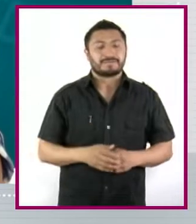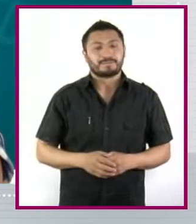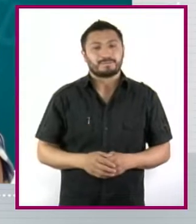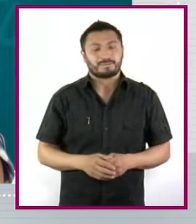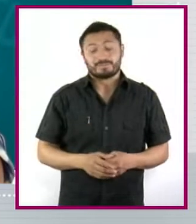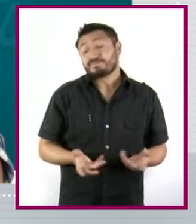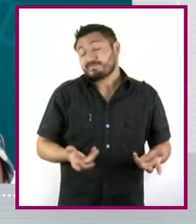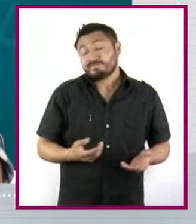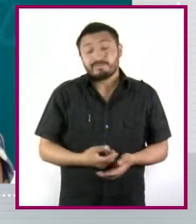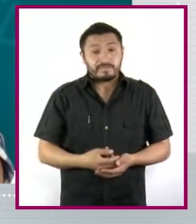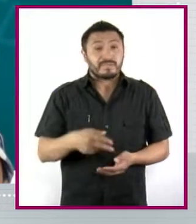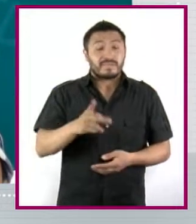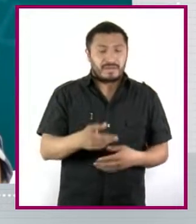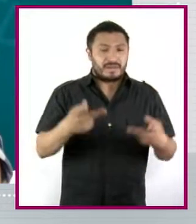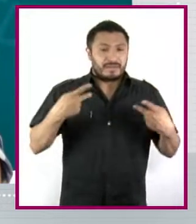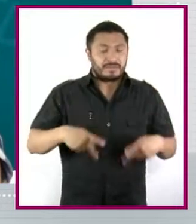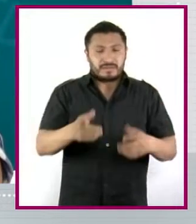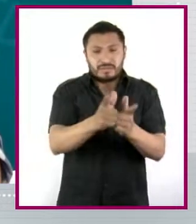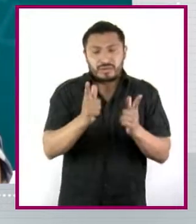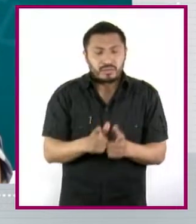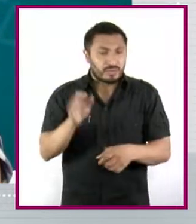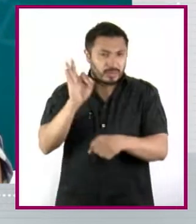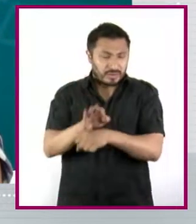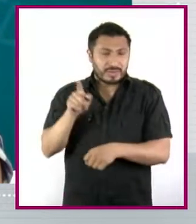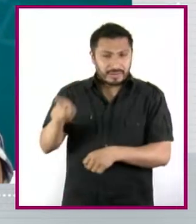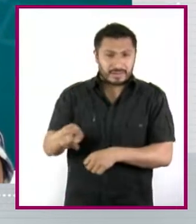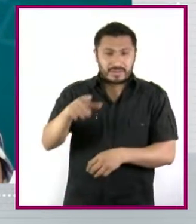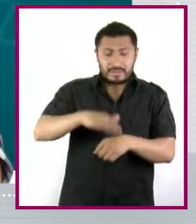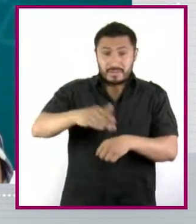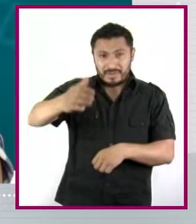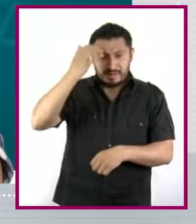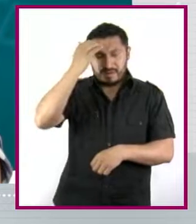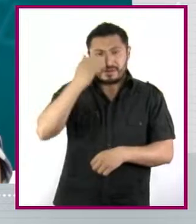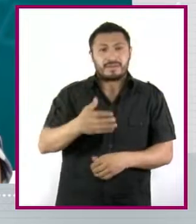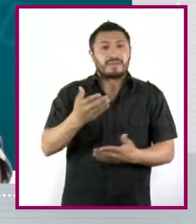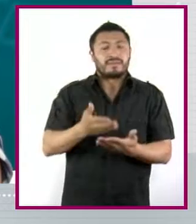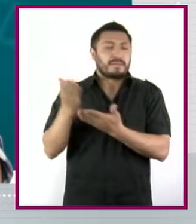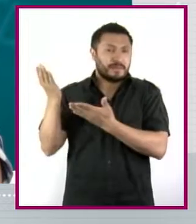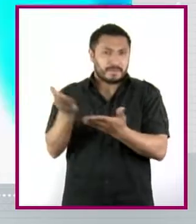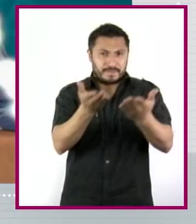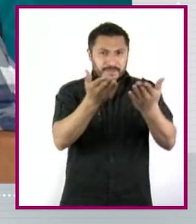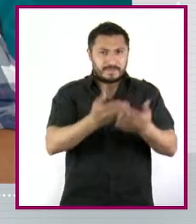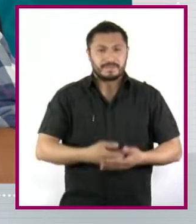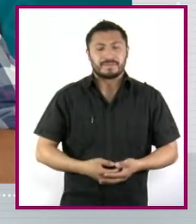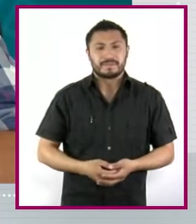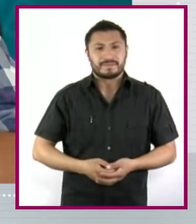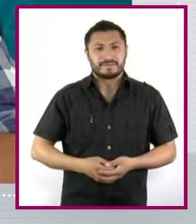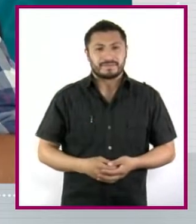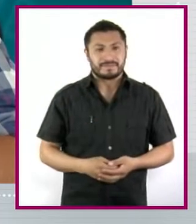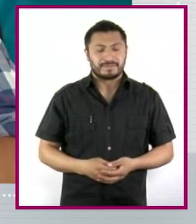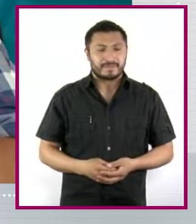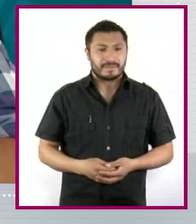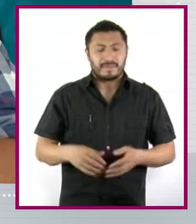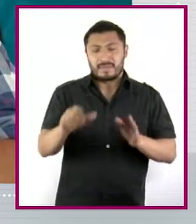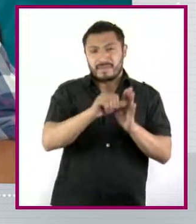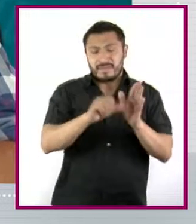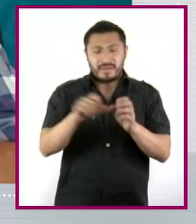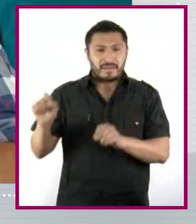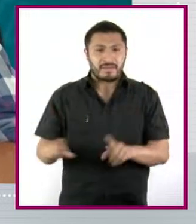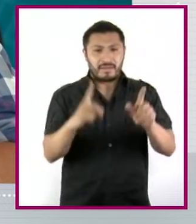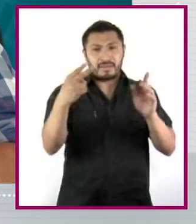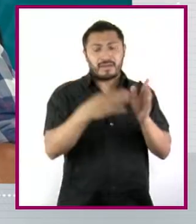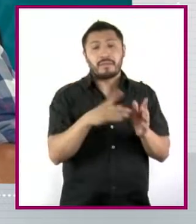No, pero los autodefensas de esa entidad son los más conocidos. Vamos con esta información. En un artículo publicado